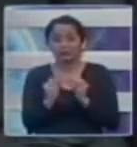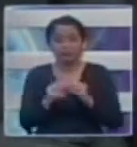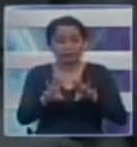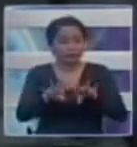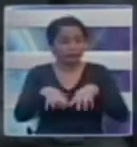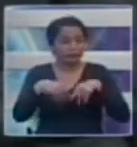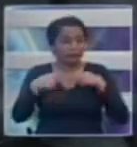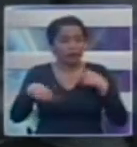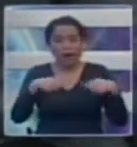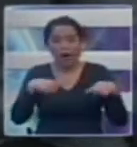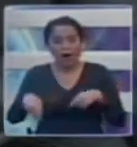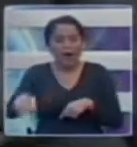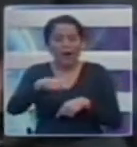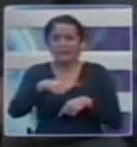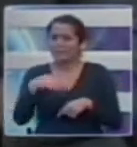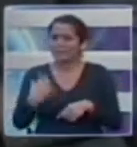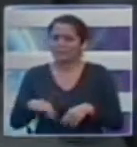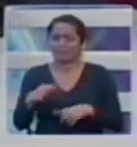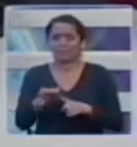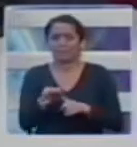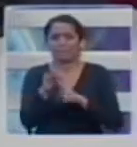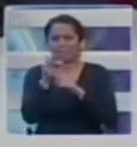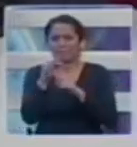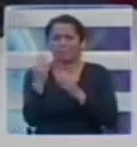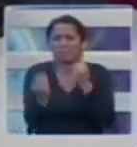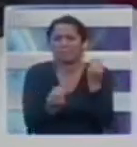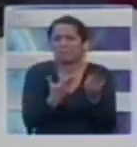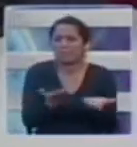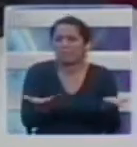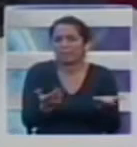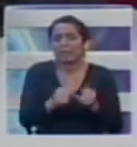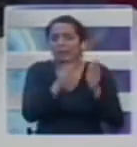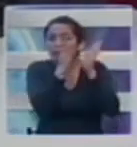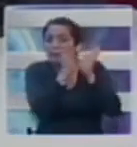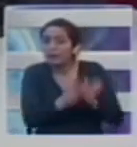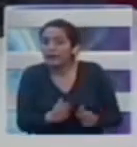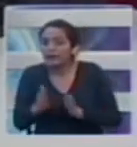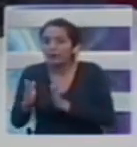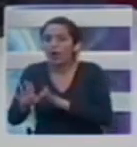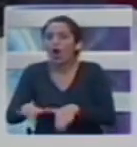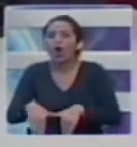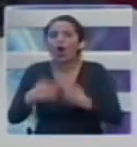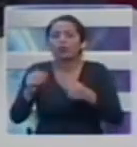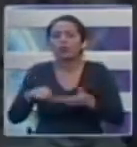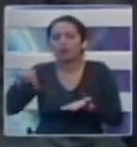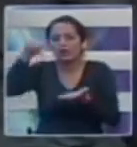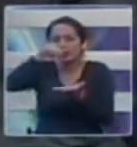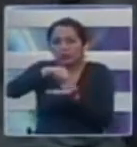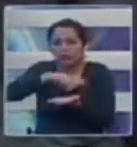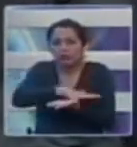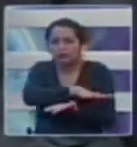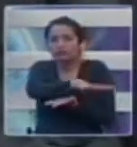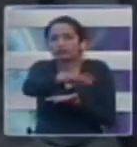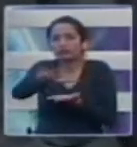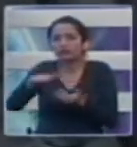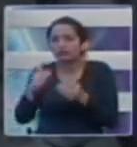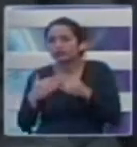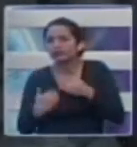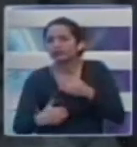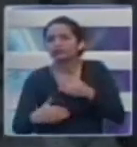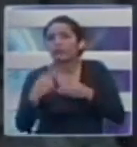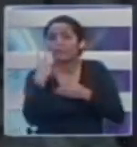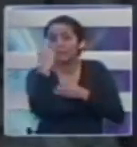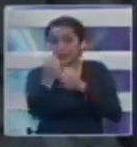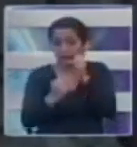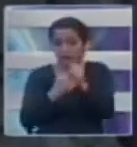hábitat? El hábitat planifica y ve las construcciones sustentables para los próximos 20 años. Ahí